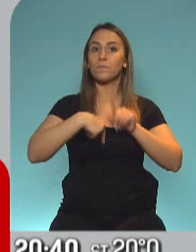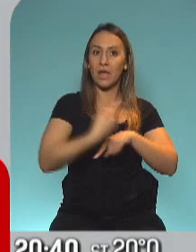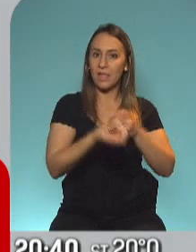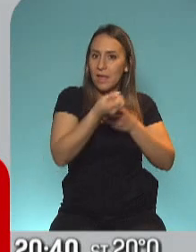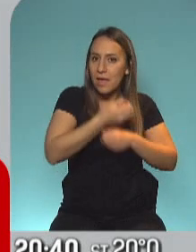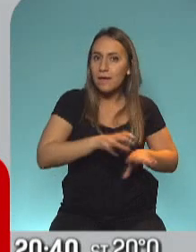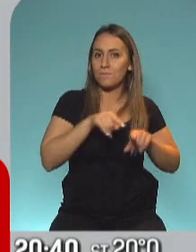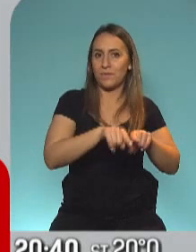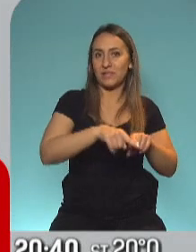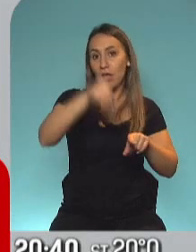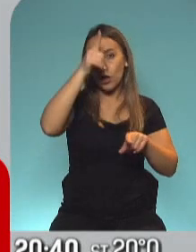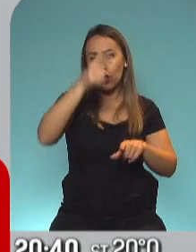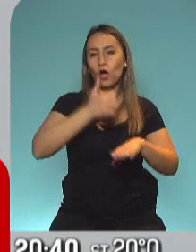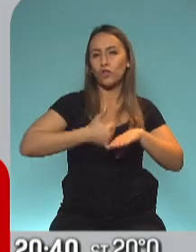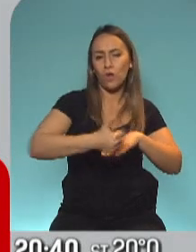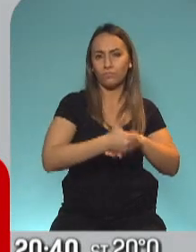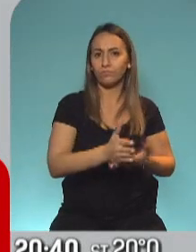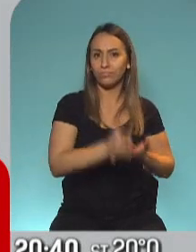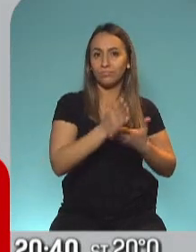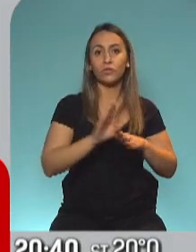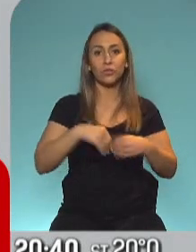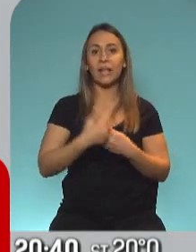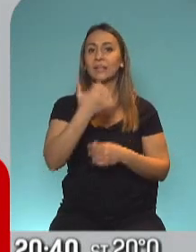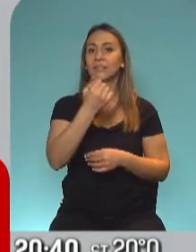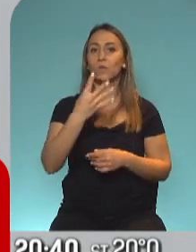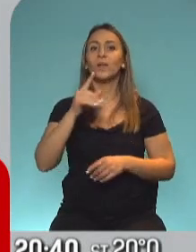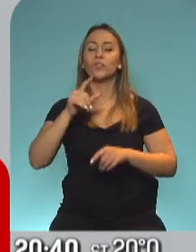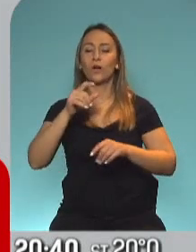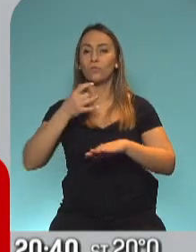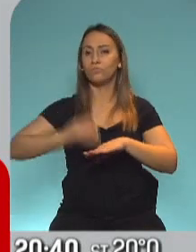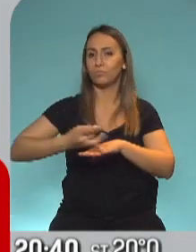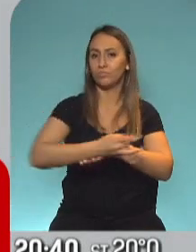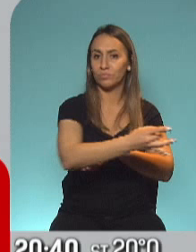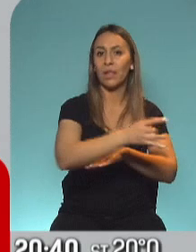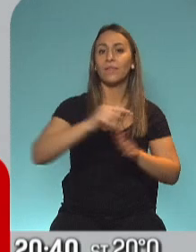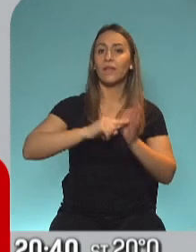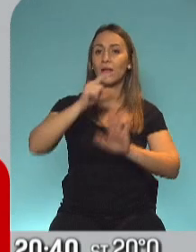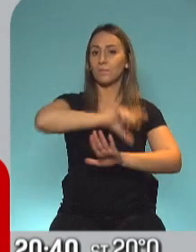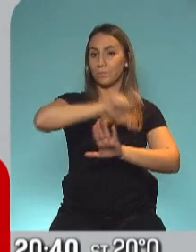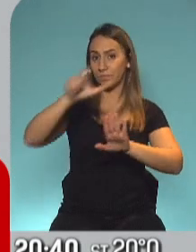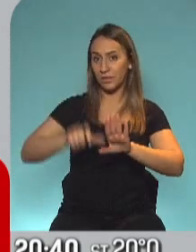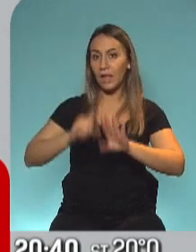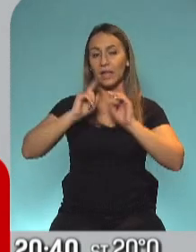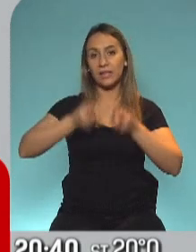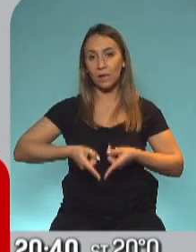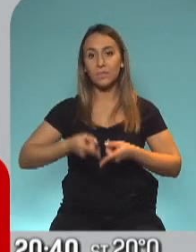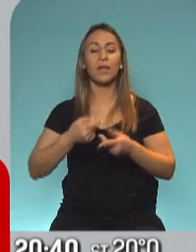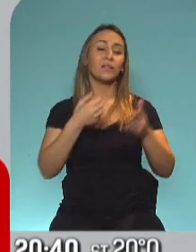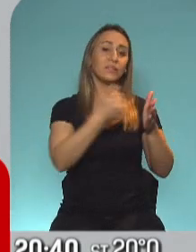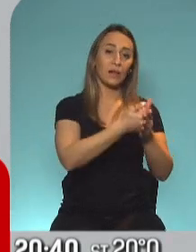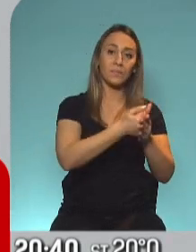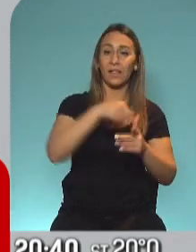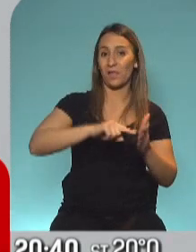control estricto reitero, en 64 estaciones del área metropolitana y en las cabeceras aquí en la ciudad de Buenos